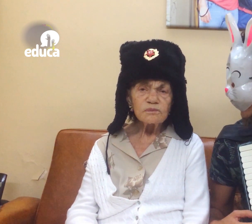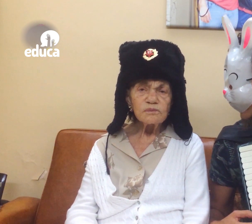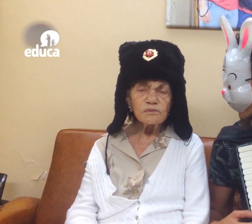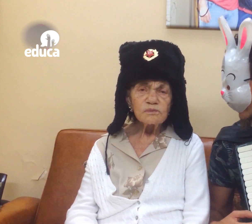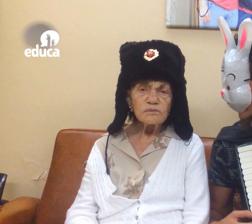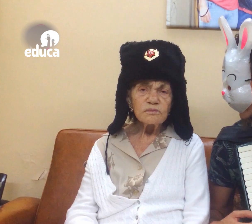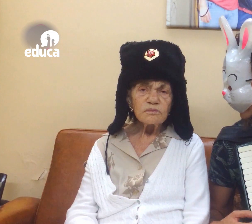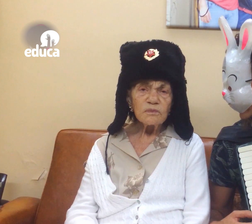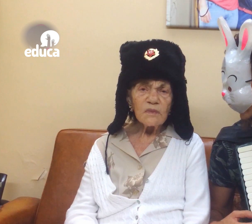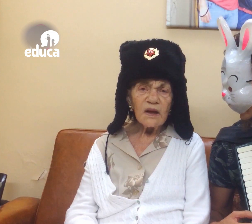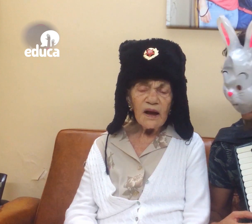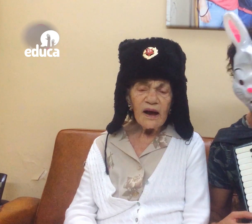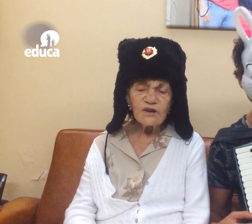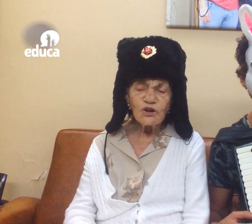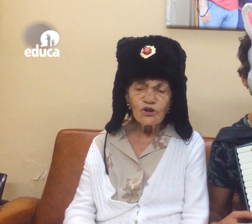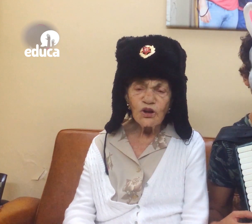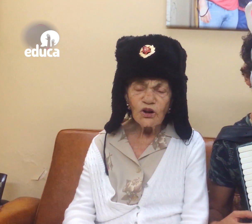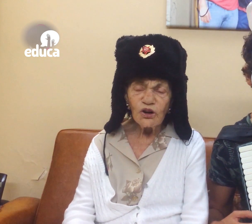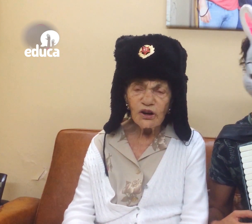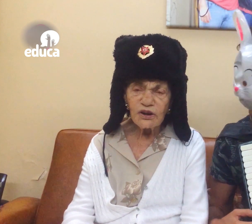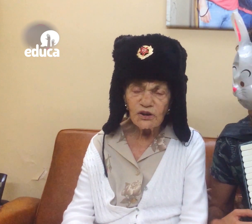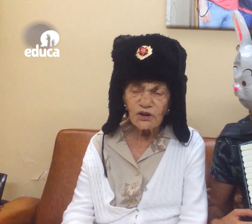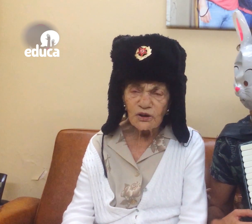yo soy el conejito